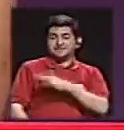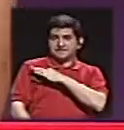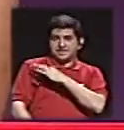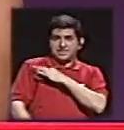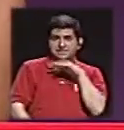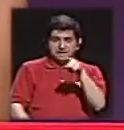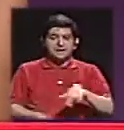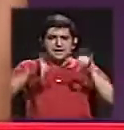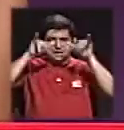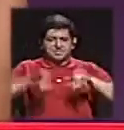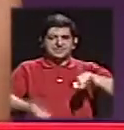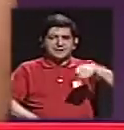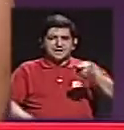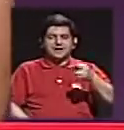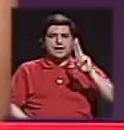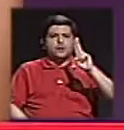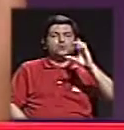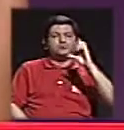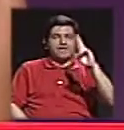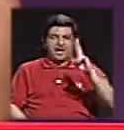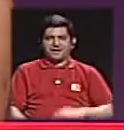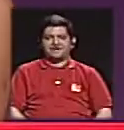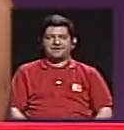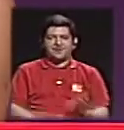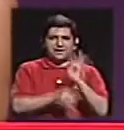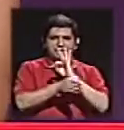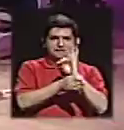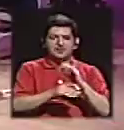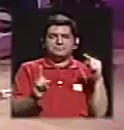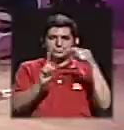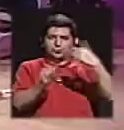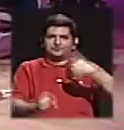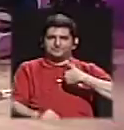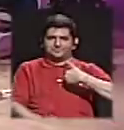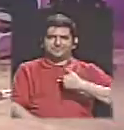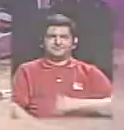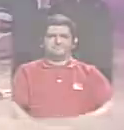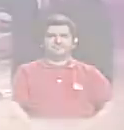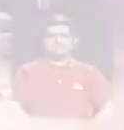y le invitamos a quedarse con Canal UCR, TV con Sentido.